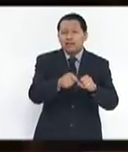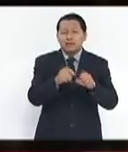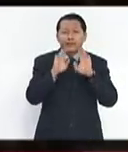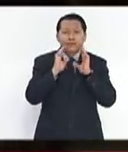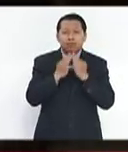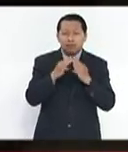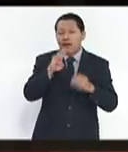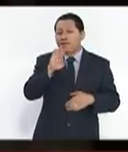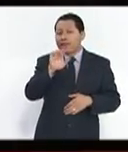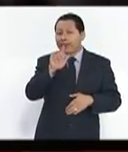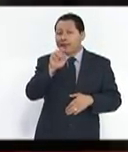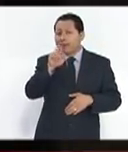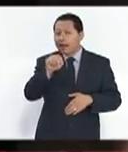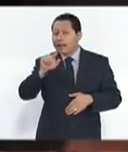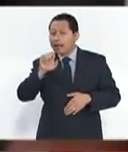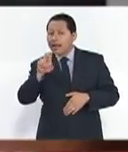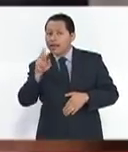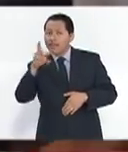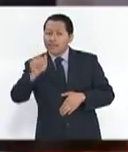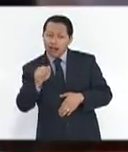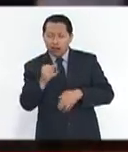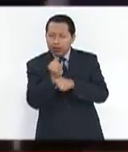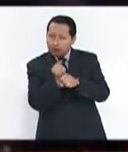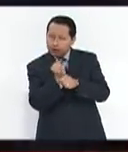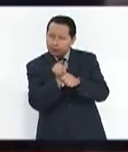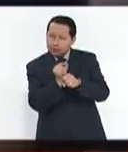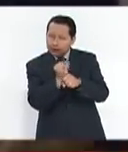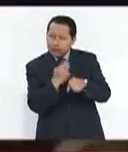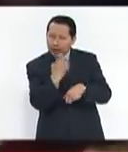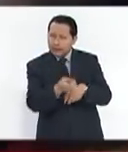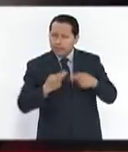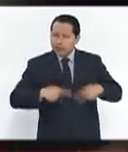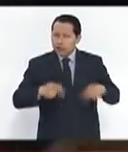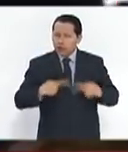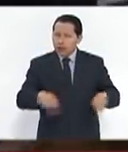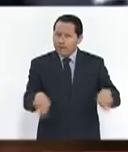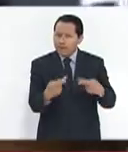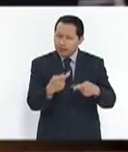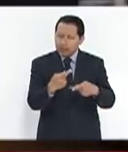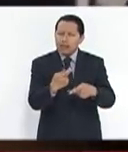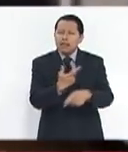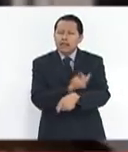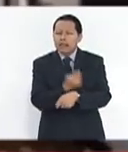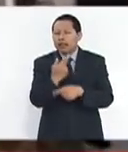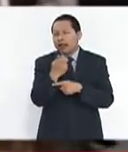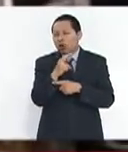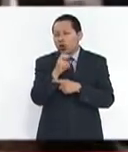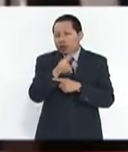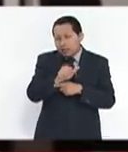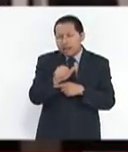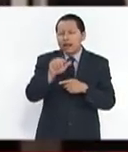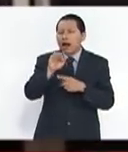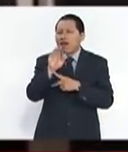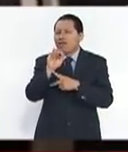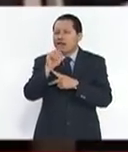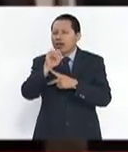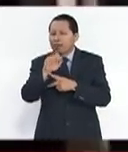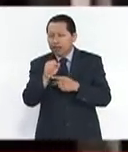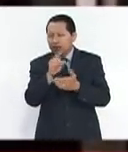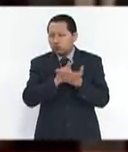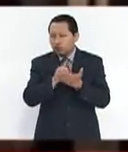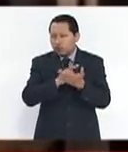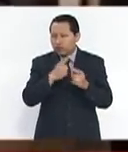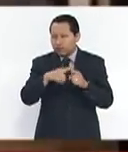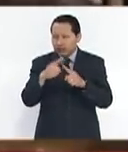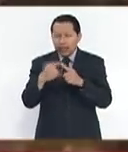de los Beltrán Leiva. La PGR investiga a Lenin N. por la venta de heroína y metanfetamina hacia Estados Unidos, así como la compra de